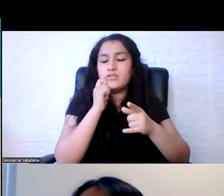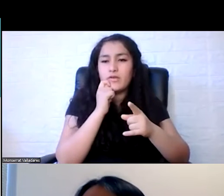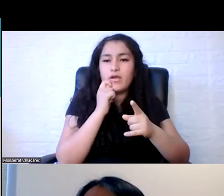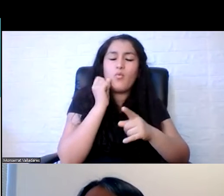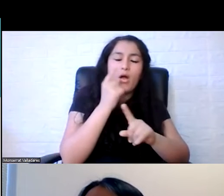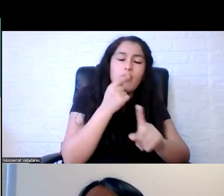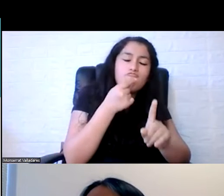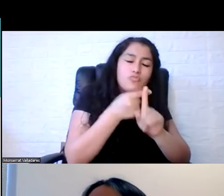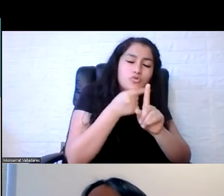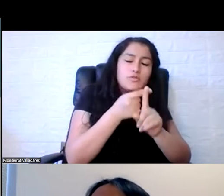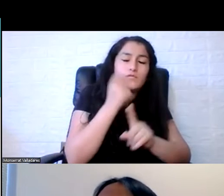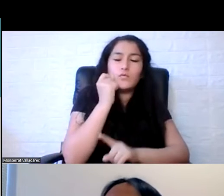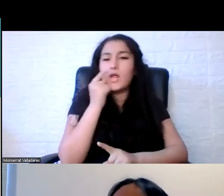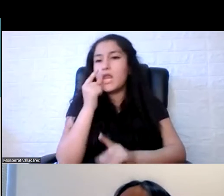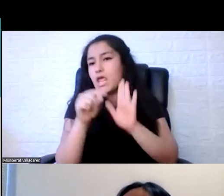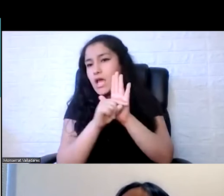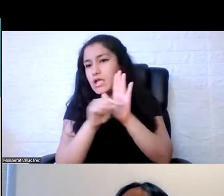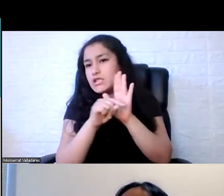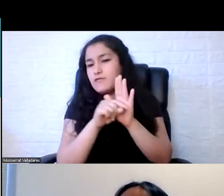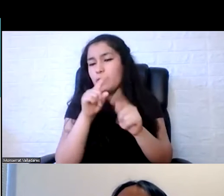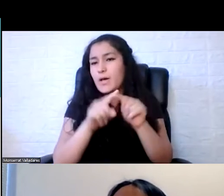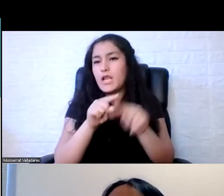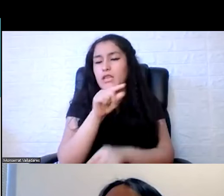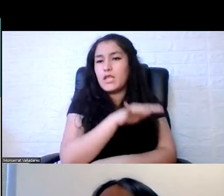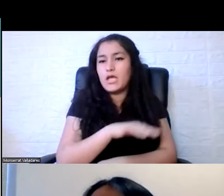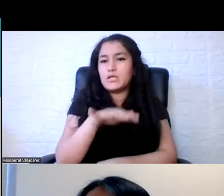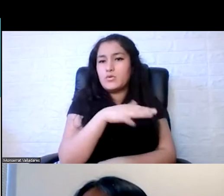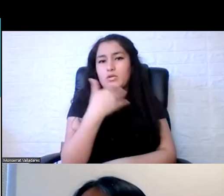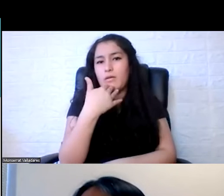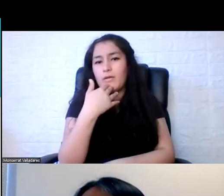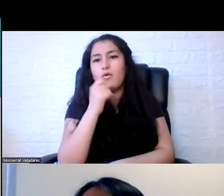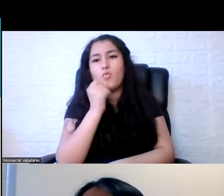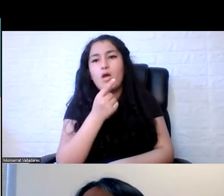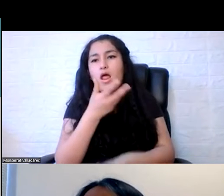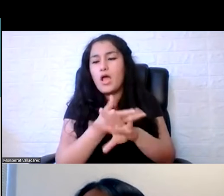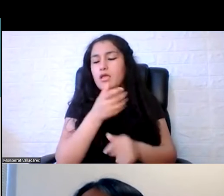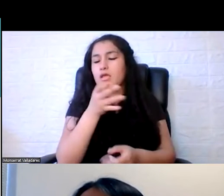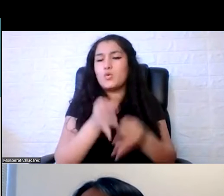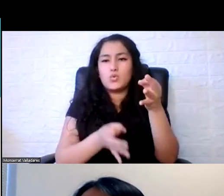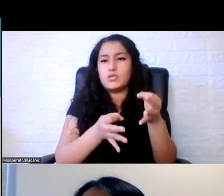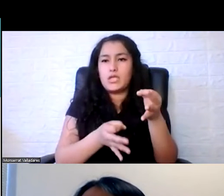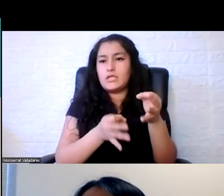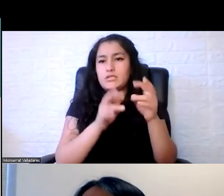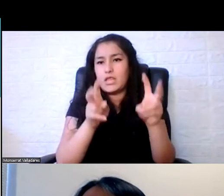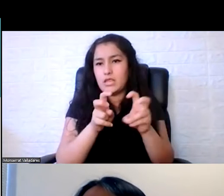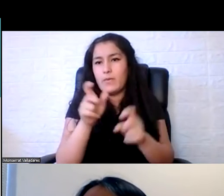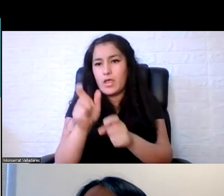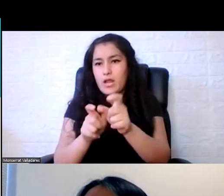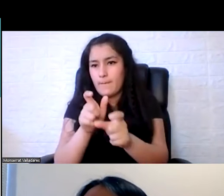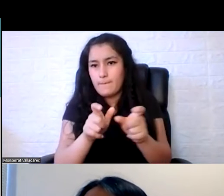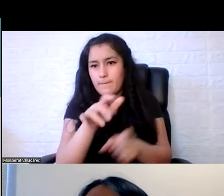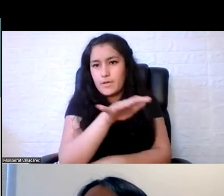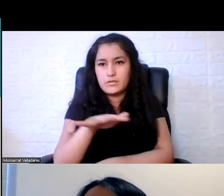malo para los territorios y por lo tanto, ¿no?, las injusticias que eso significan para el conjunto de los actores que